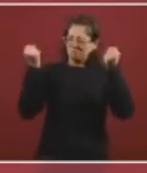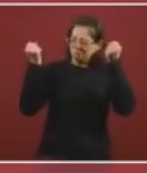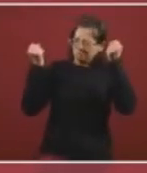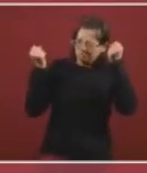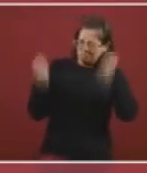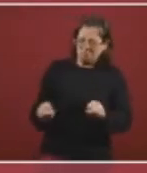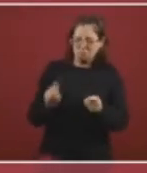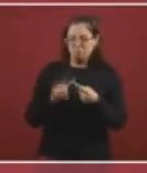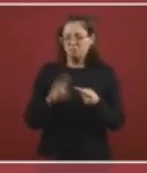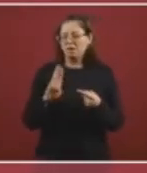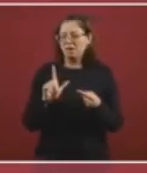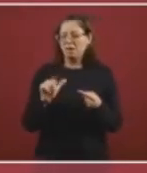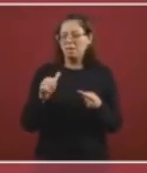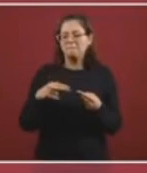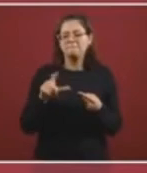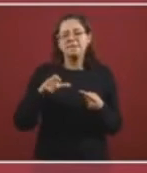Blanquet, Huerta,